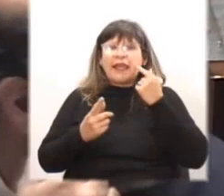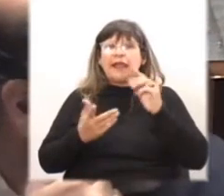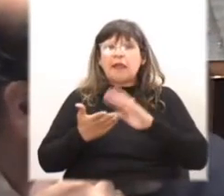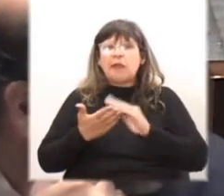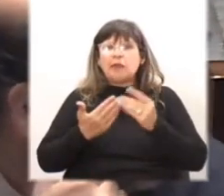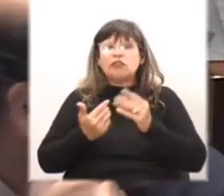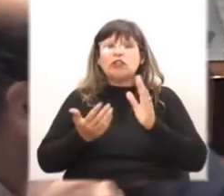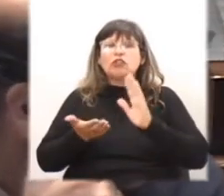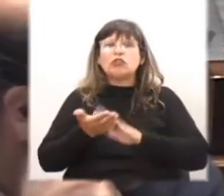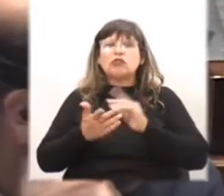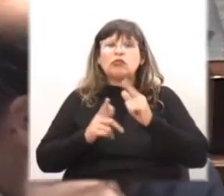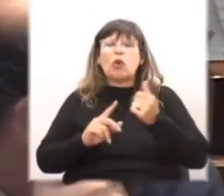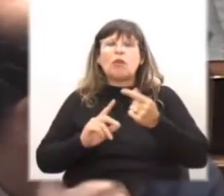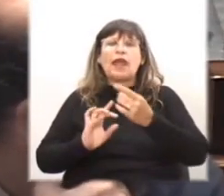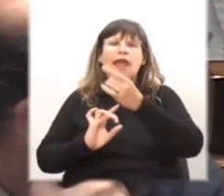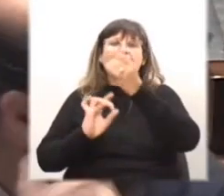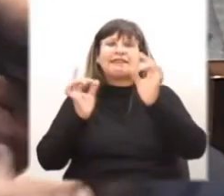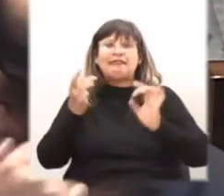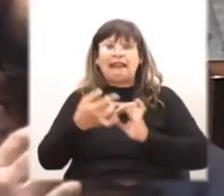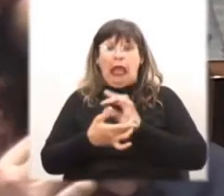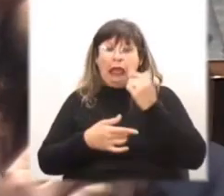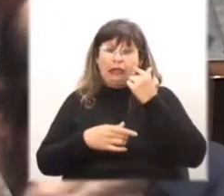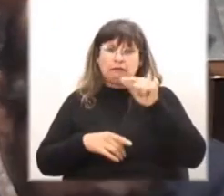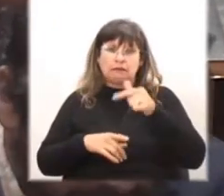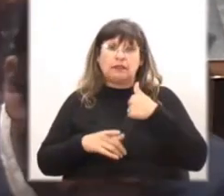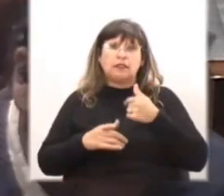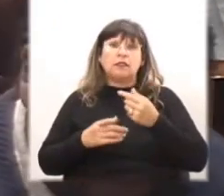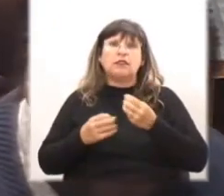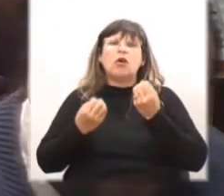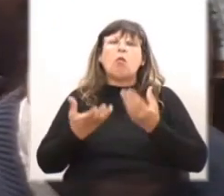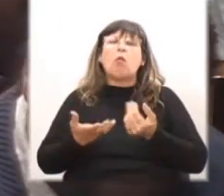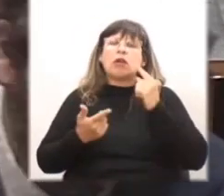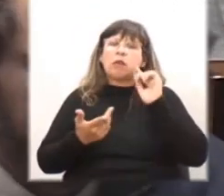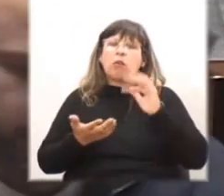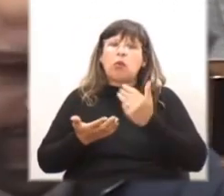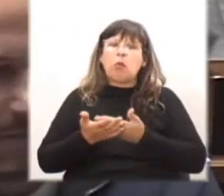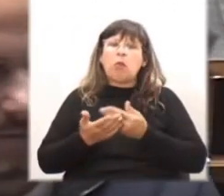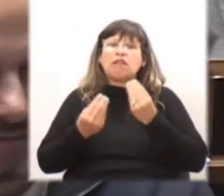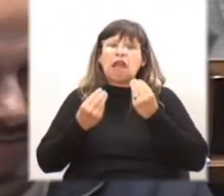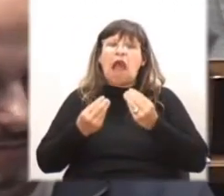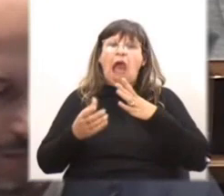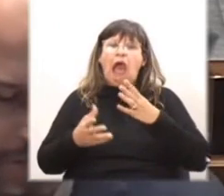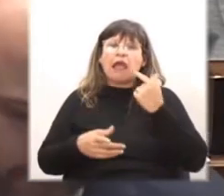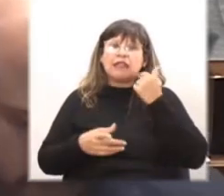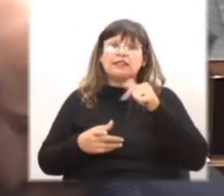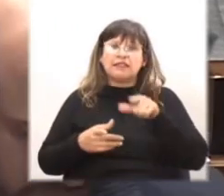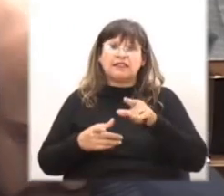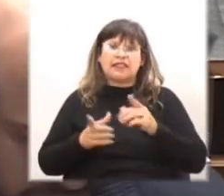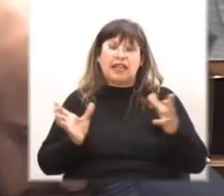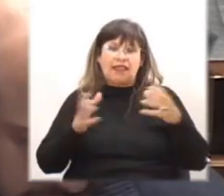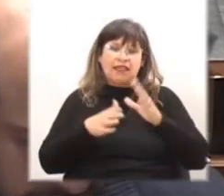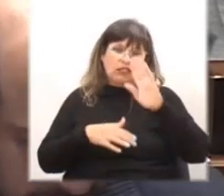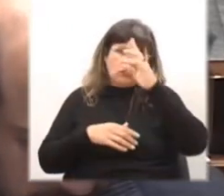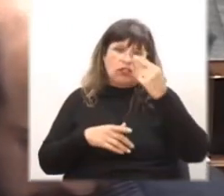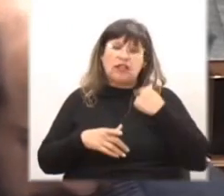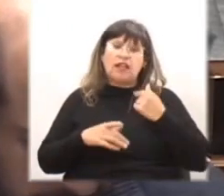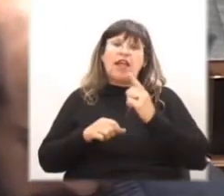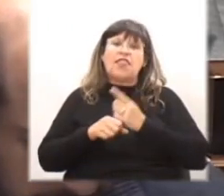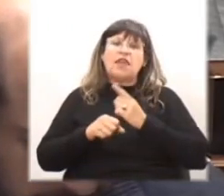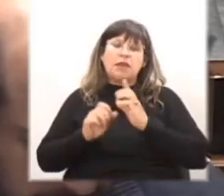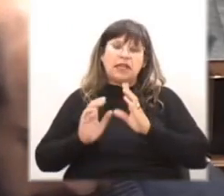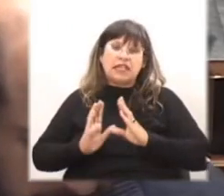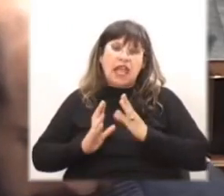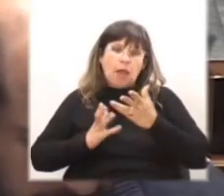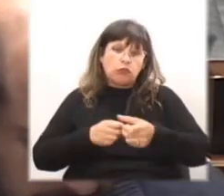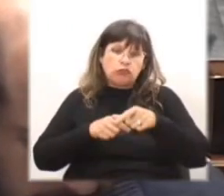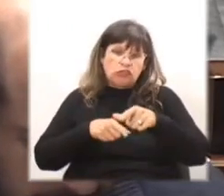proyecto sobre reciclaje. ¿Bajo qué premisa la delegación del Uruguay entendió que debía respaldar esta